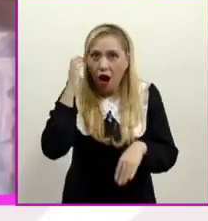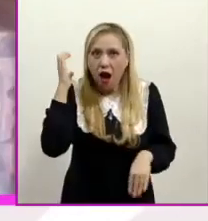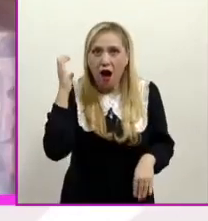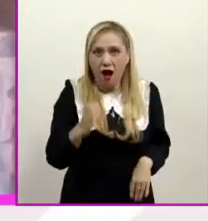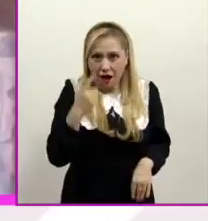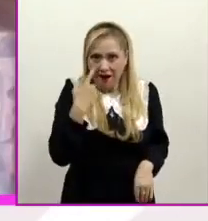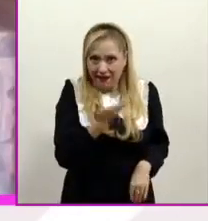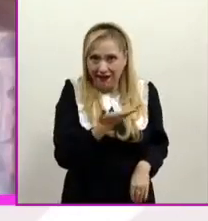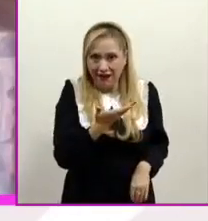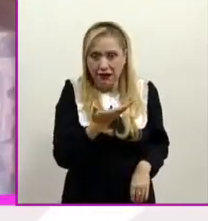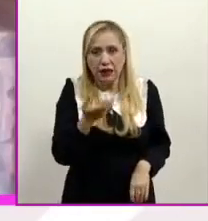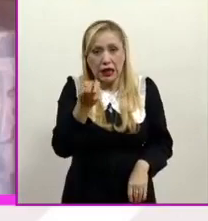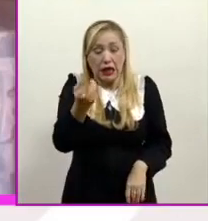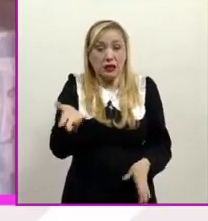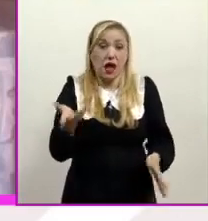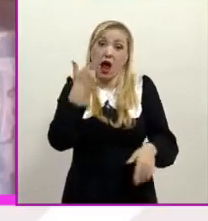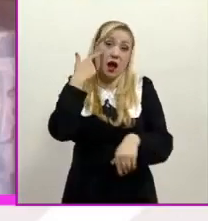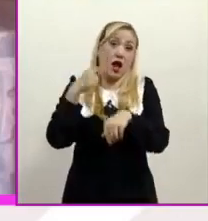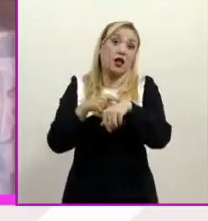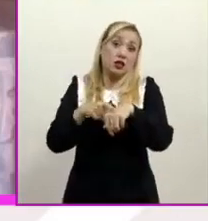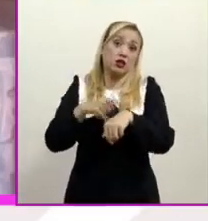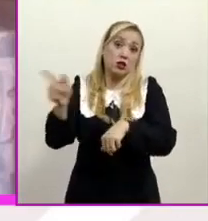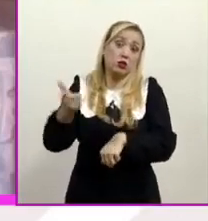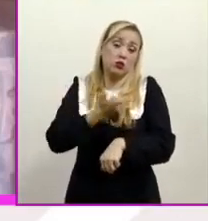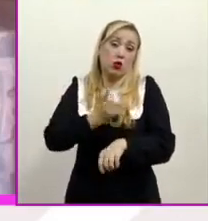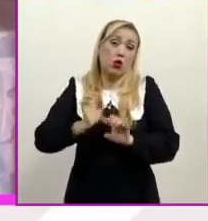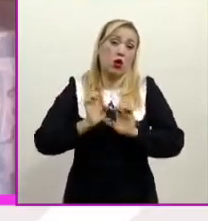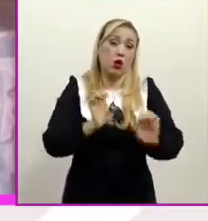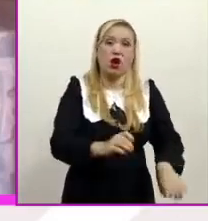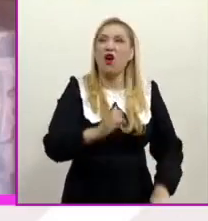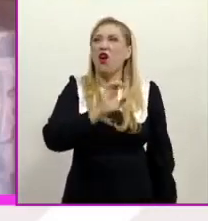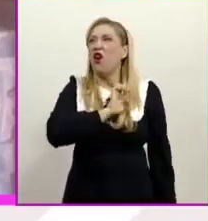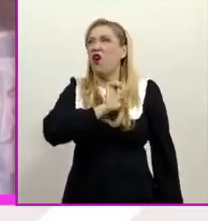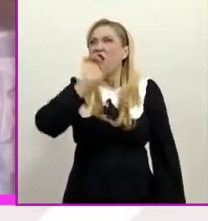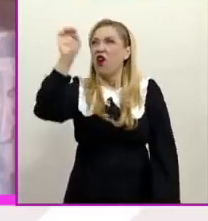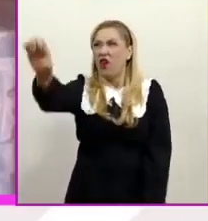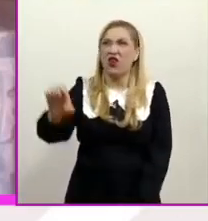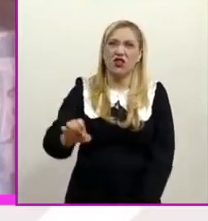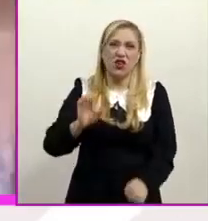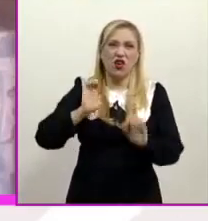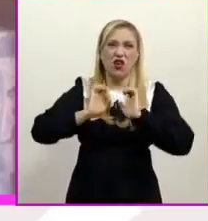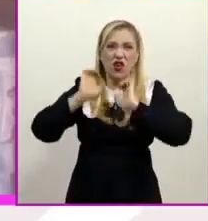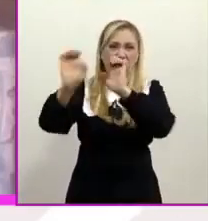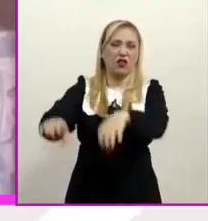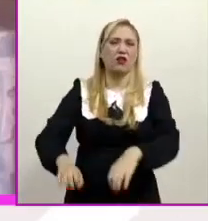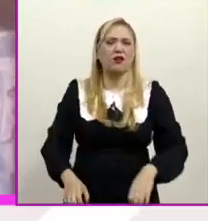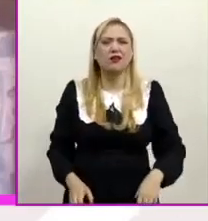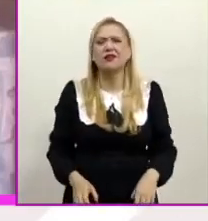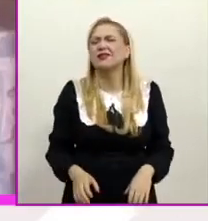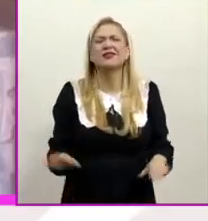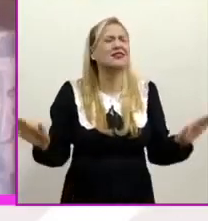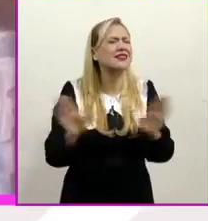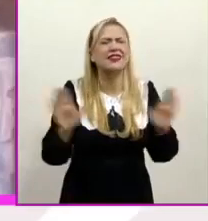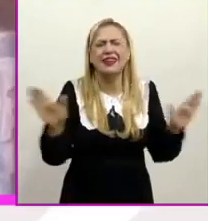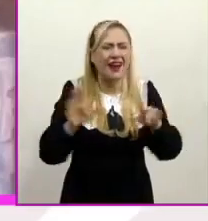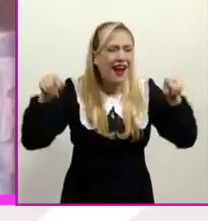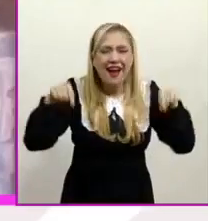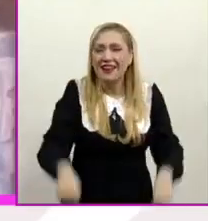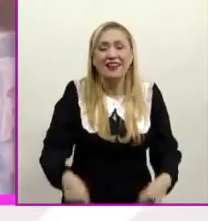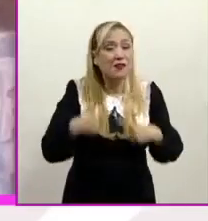que aparezca alguien que diga maliciosamente odio a los negros, a los prietos. Eso no va a pasar, así no